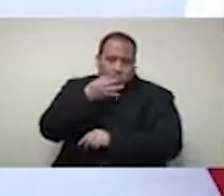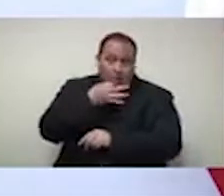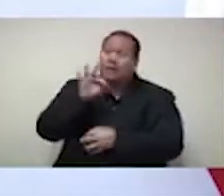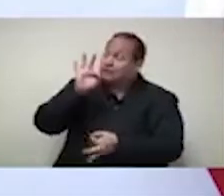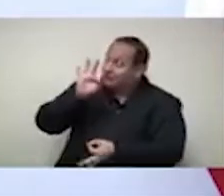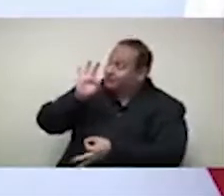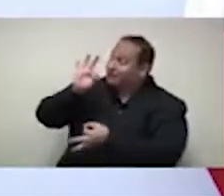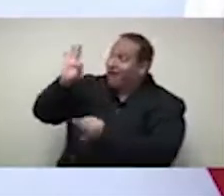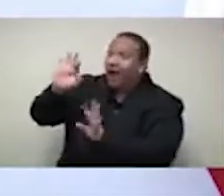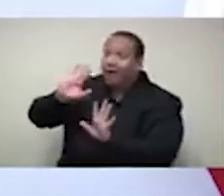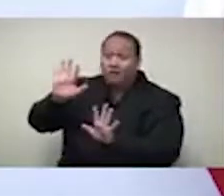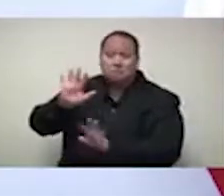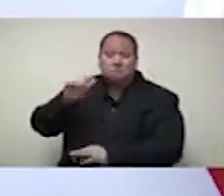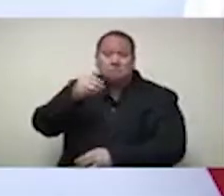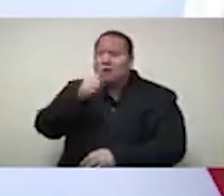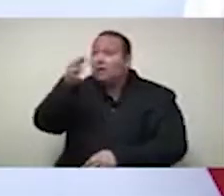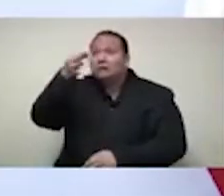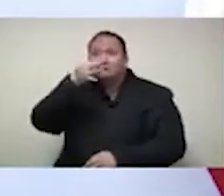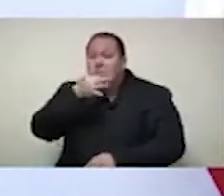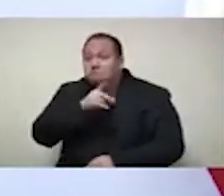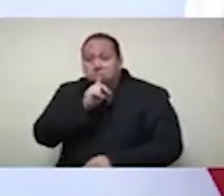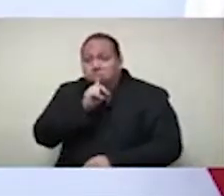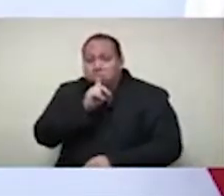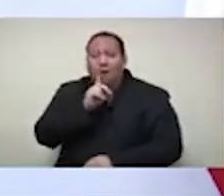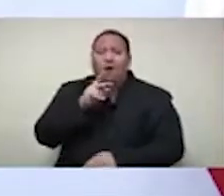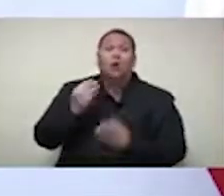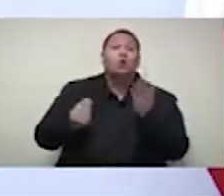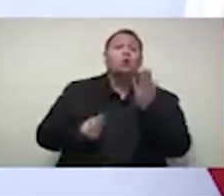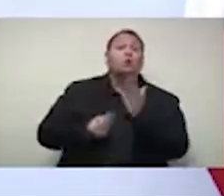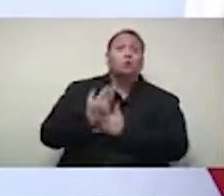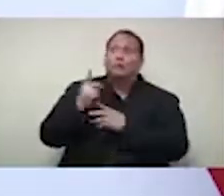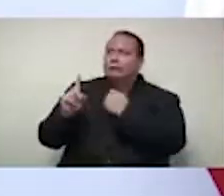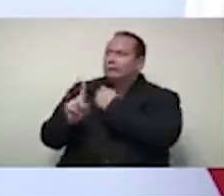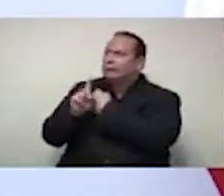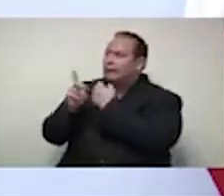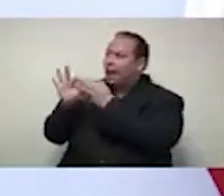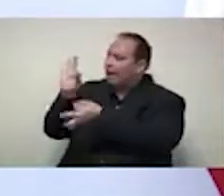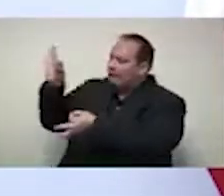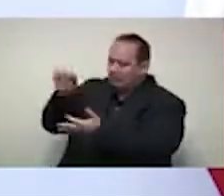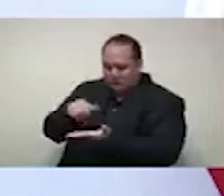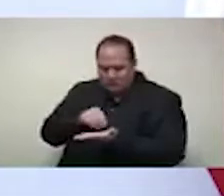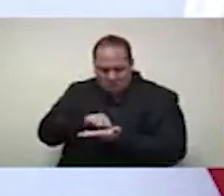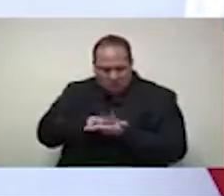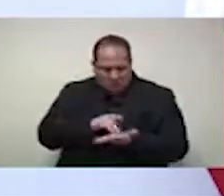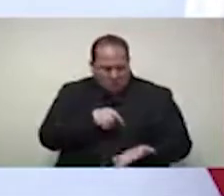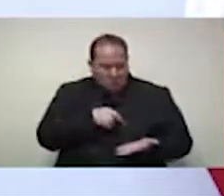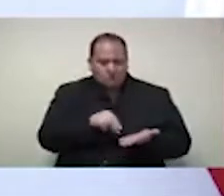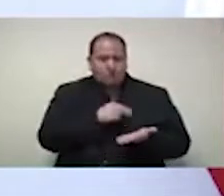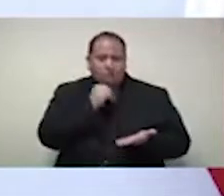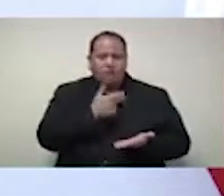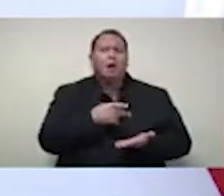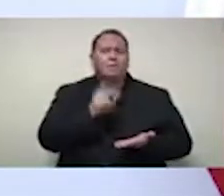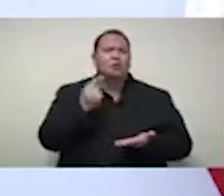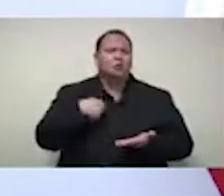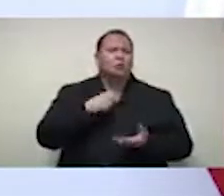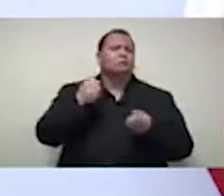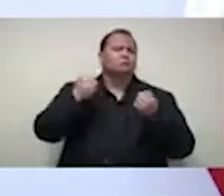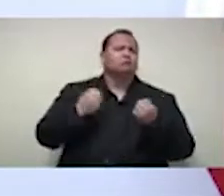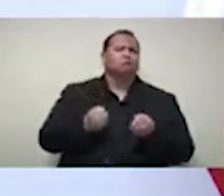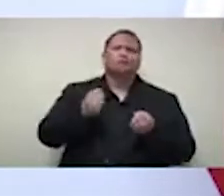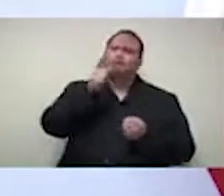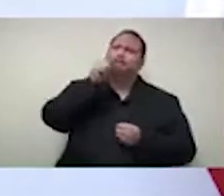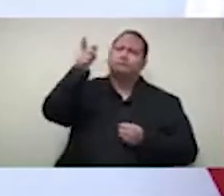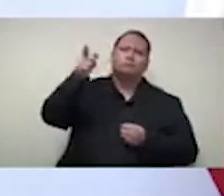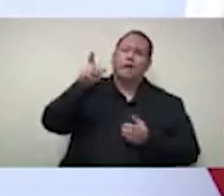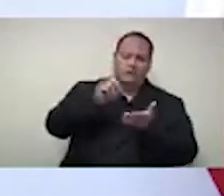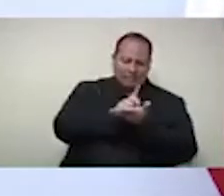se haya hecho la notificación efectivamente, ni que haya habido una alguna cuestión de que no sea el correcto. Sin embargo, tenemos la certeza por parte de